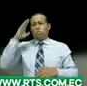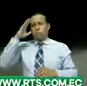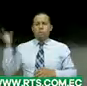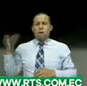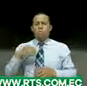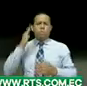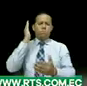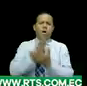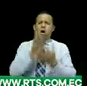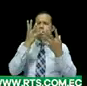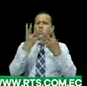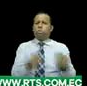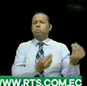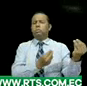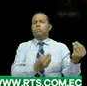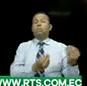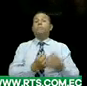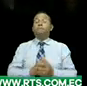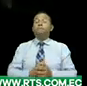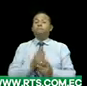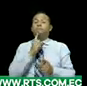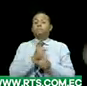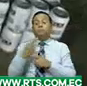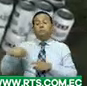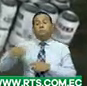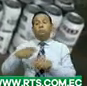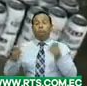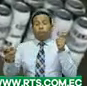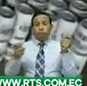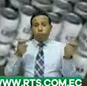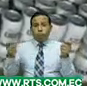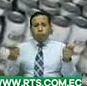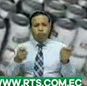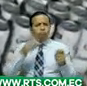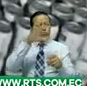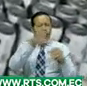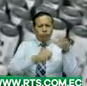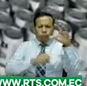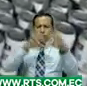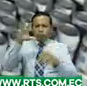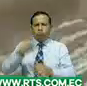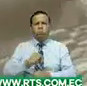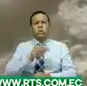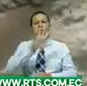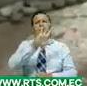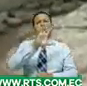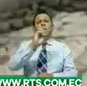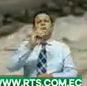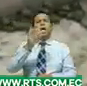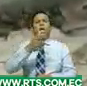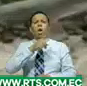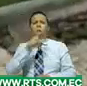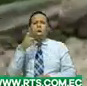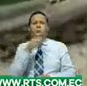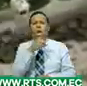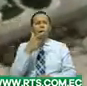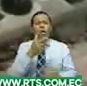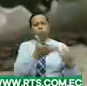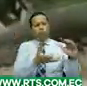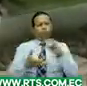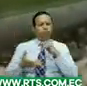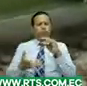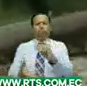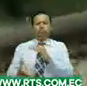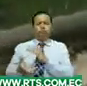operativos que efectuaron los organismos de control permitieron la incautación de más de 500 botellas de licor, cuya comercialización estaba prohibida durante